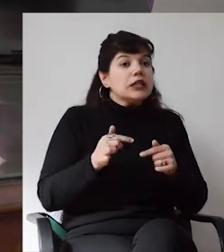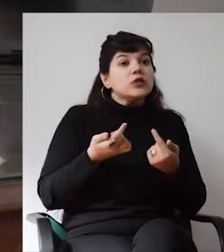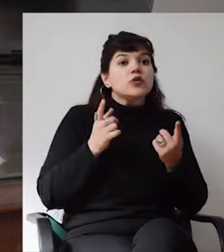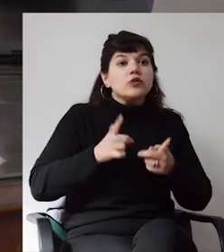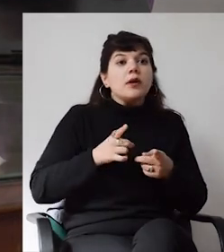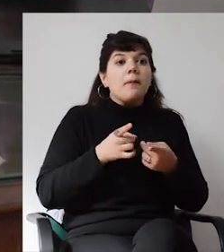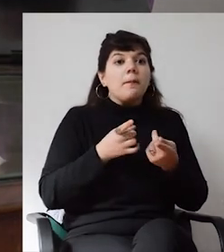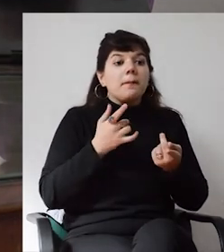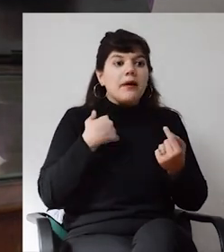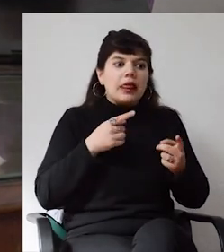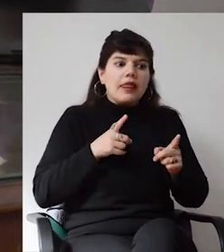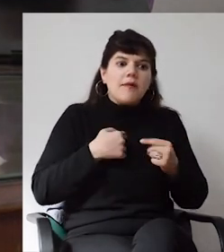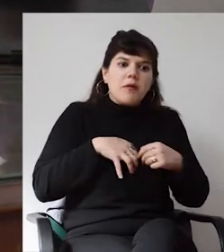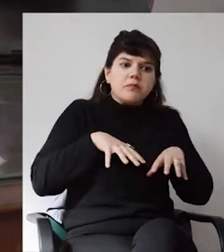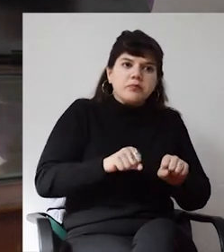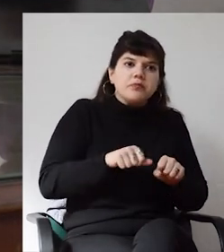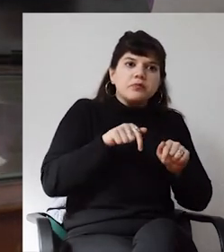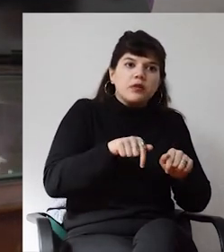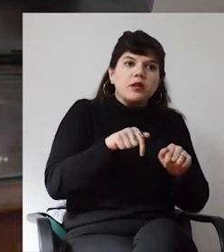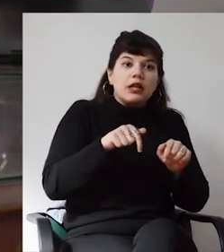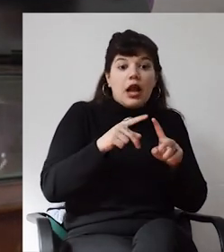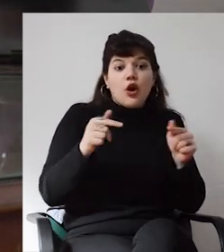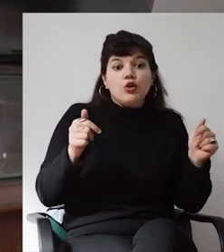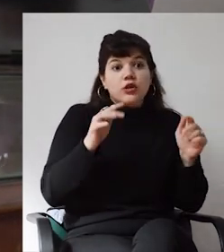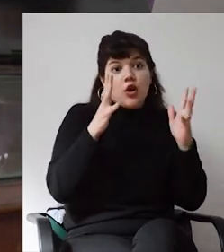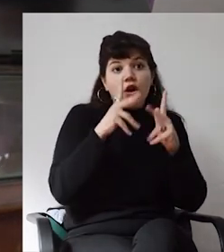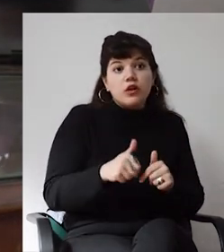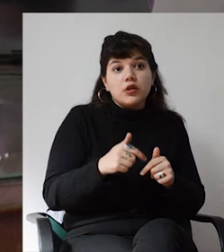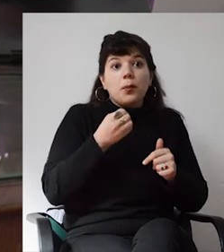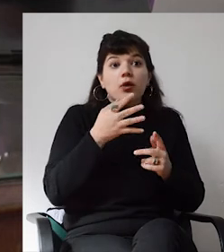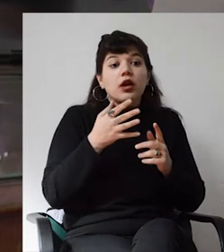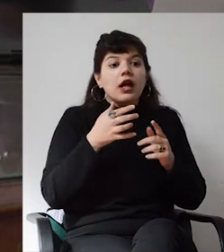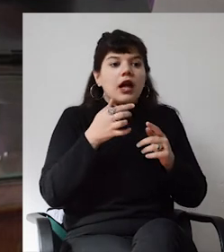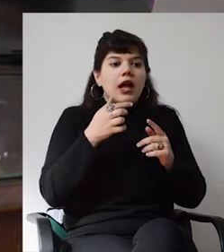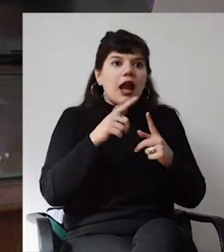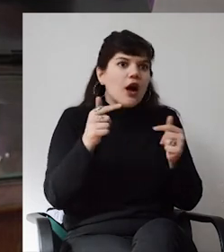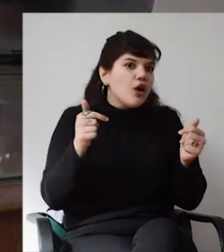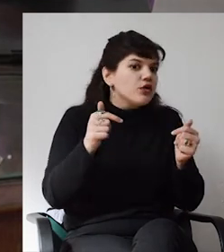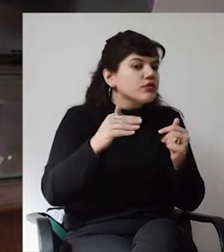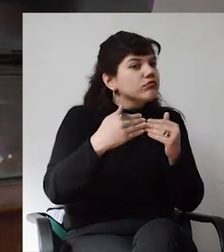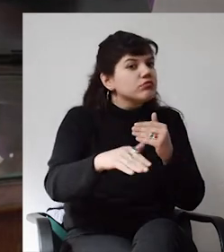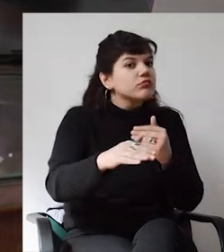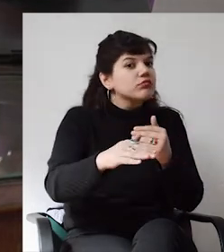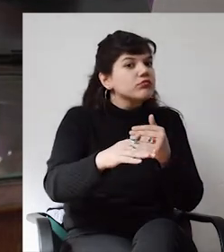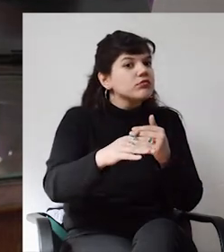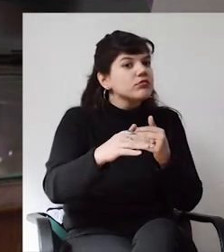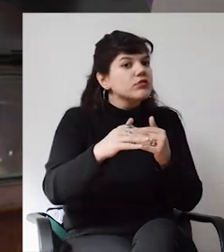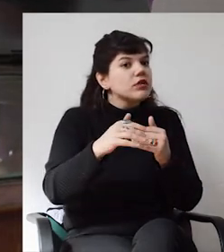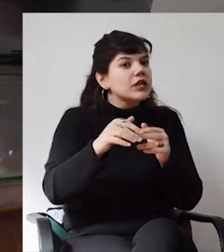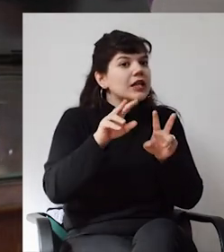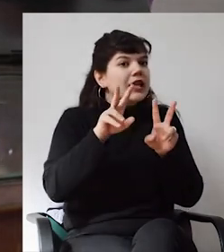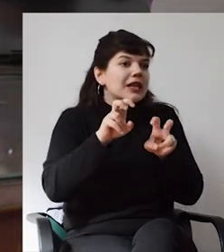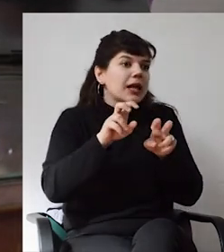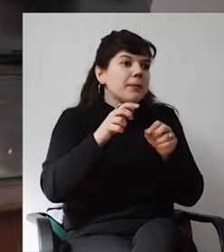Esto implica entonces que necesitamos asumir que si los cometidos de la organización, porque los cometidos de la organización,